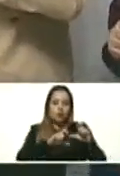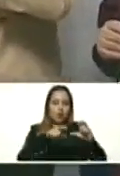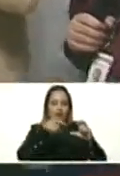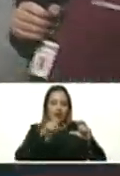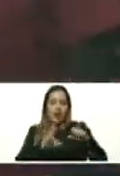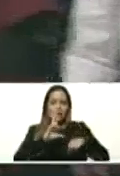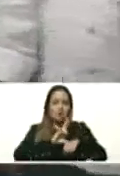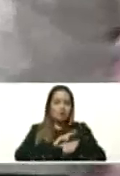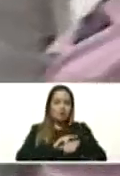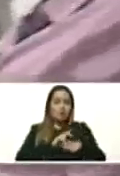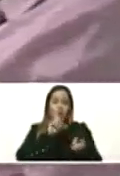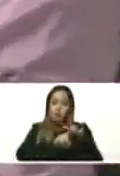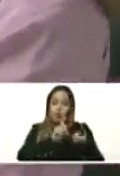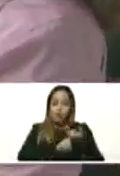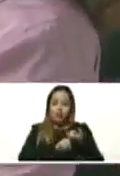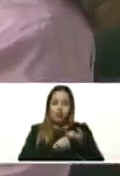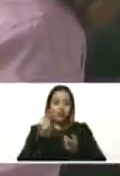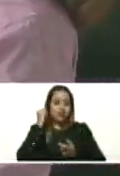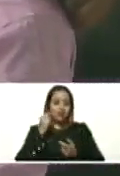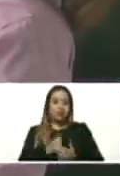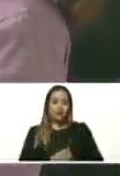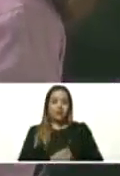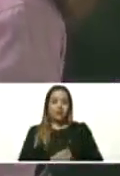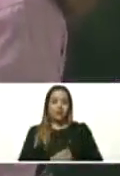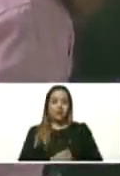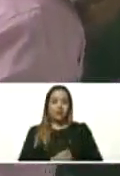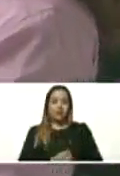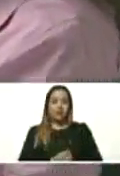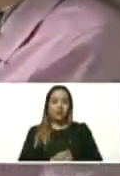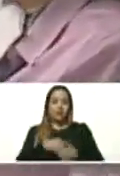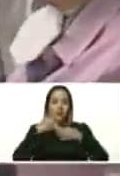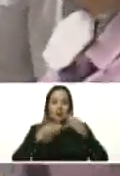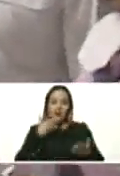Silita? Silita la bonita. ¿Ah? Gracias.